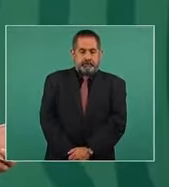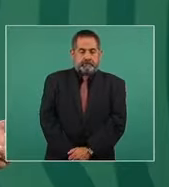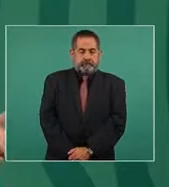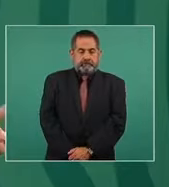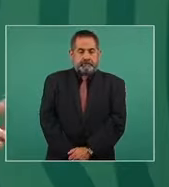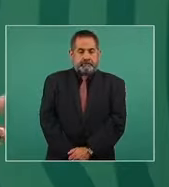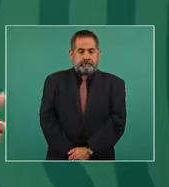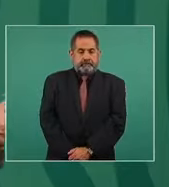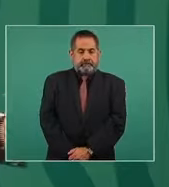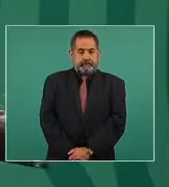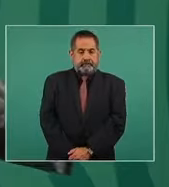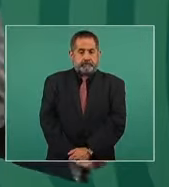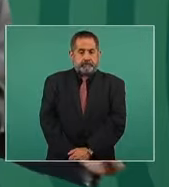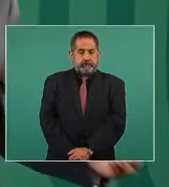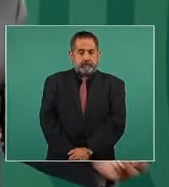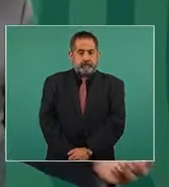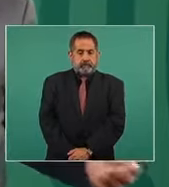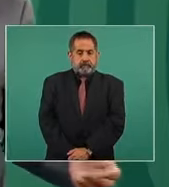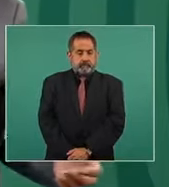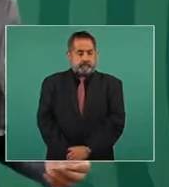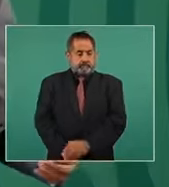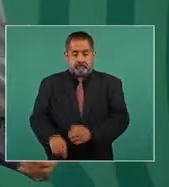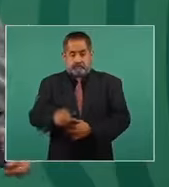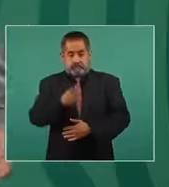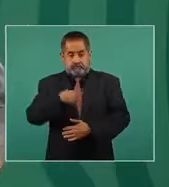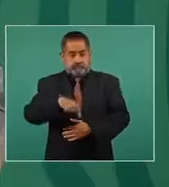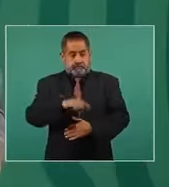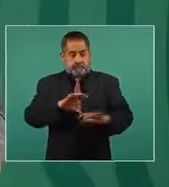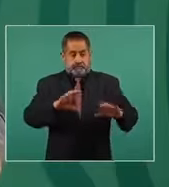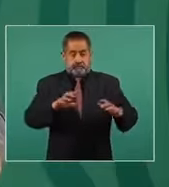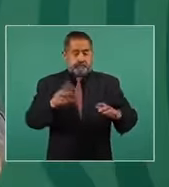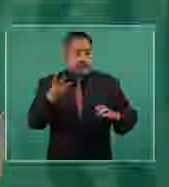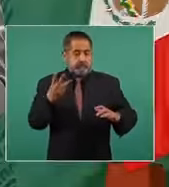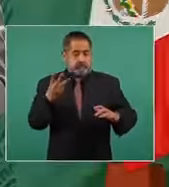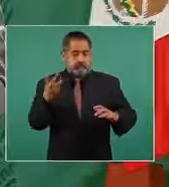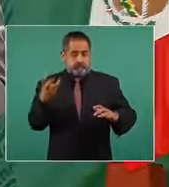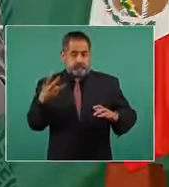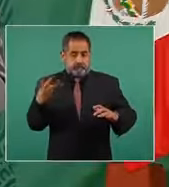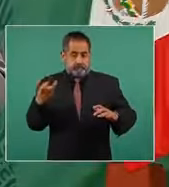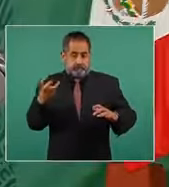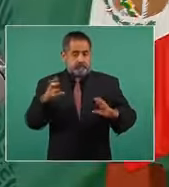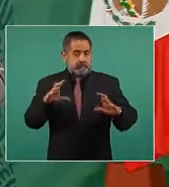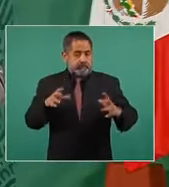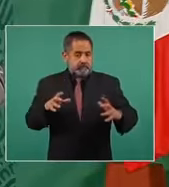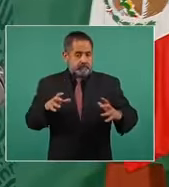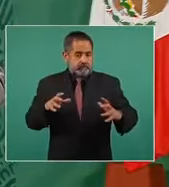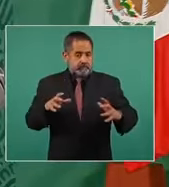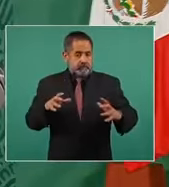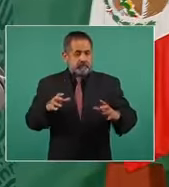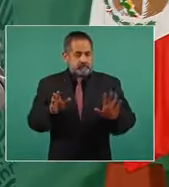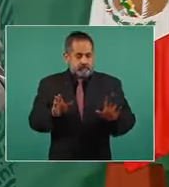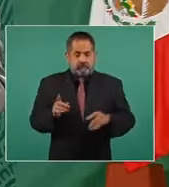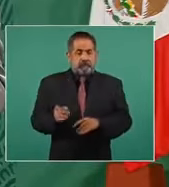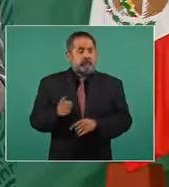Alianza Hagamos Historia,